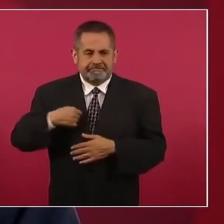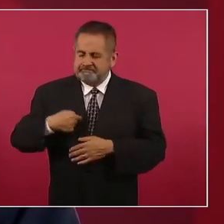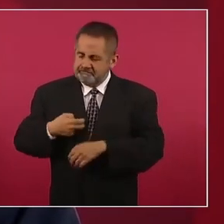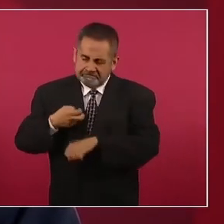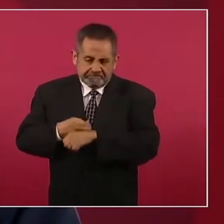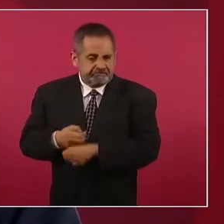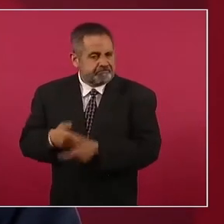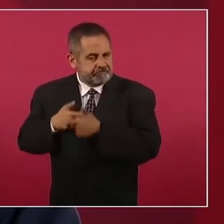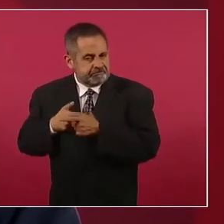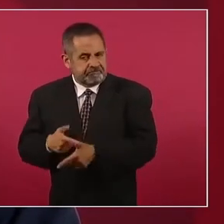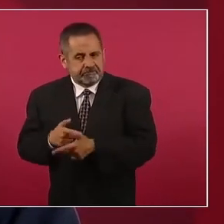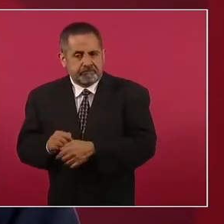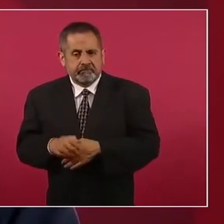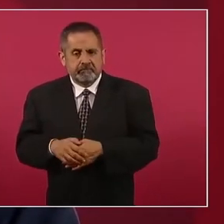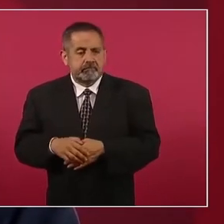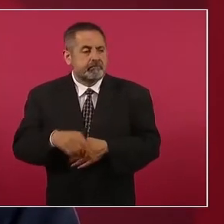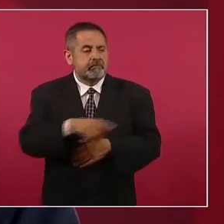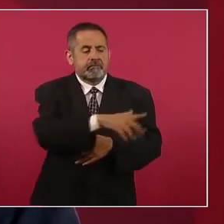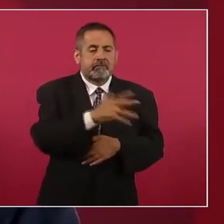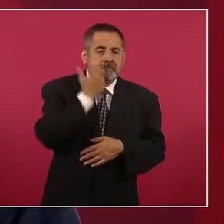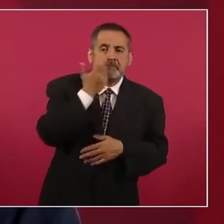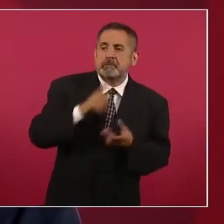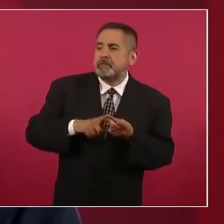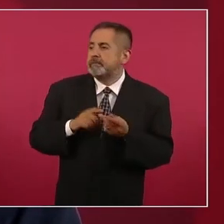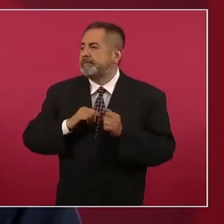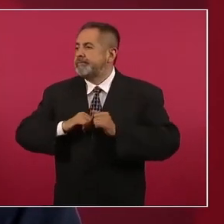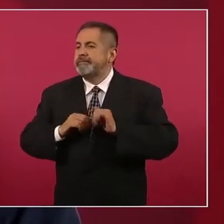general muy acomodaticio,